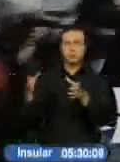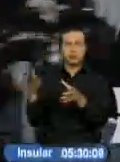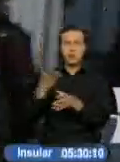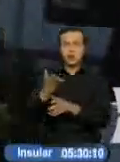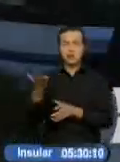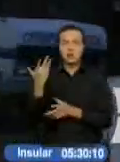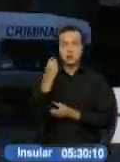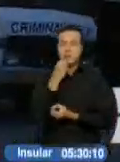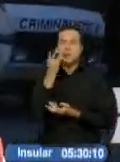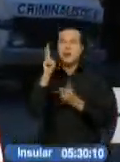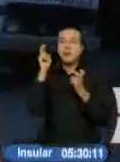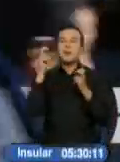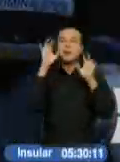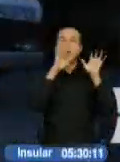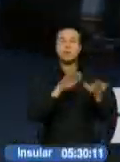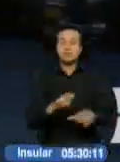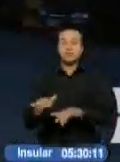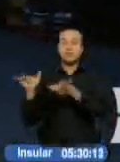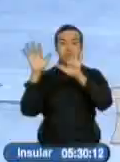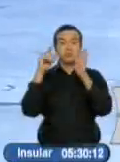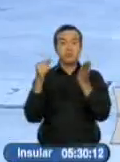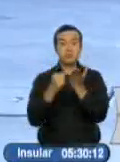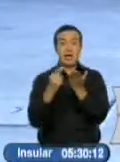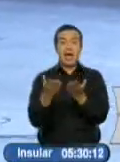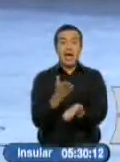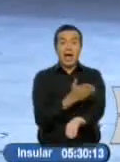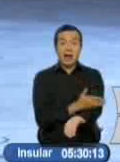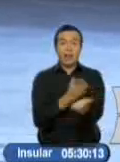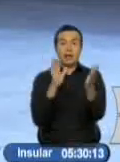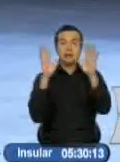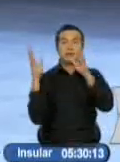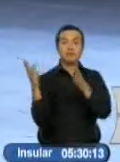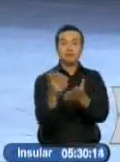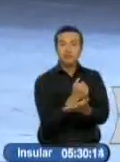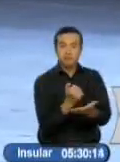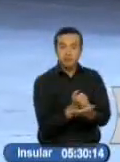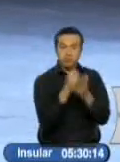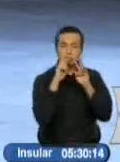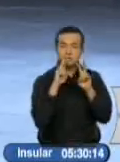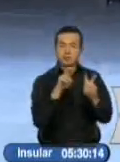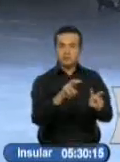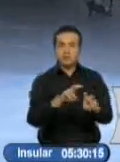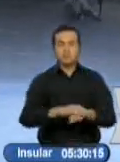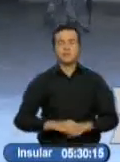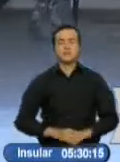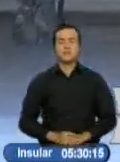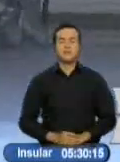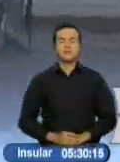dispositivos electrónicos que fueron incautados cuando se efectuaron los allanamientos para su detención.